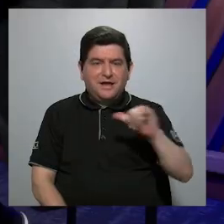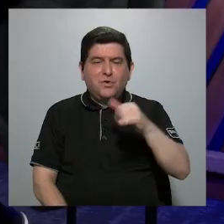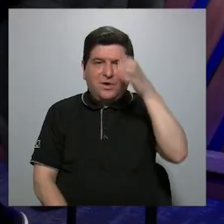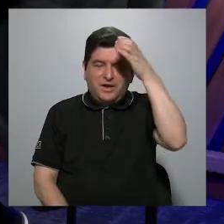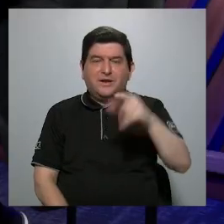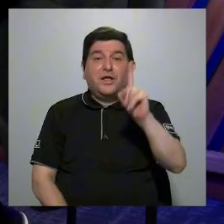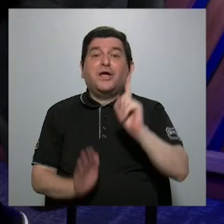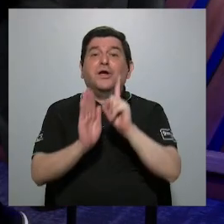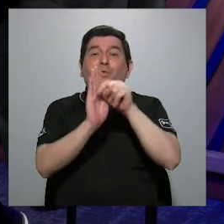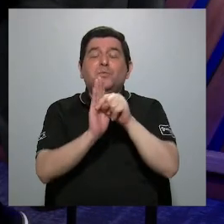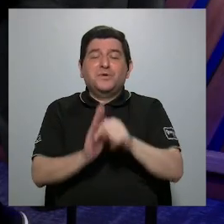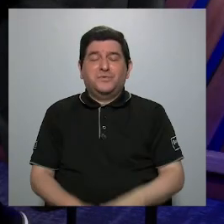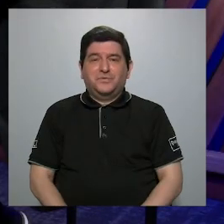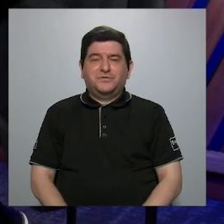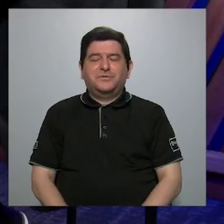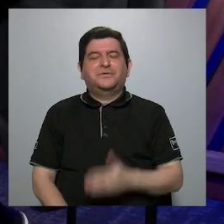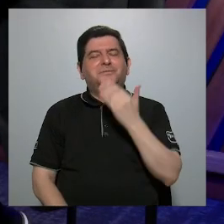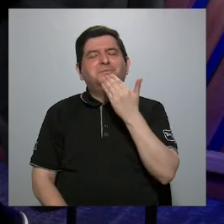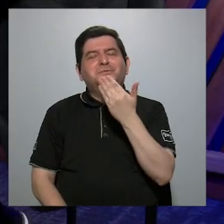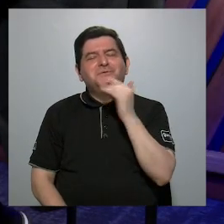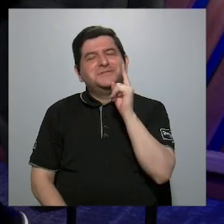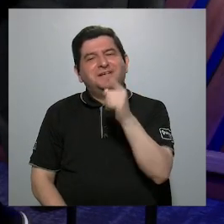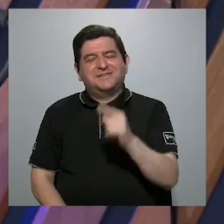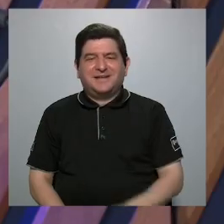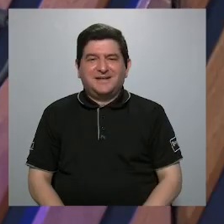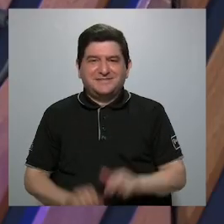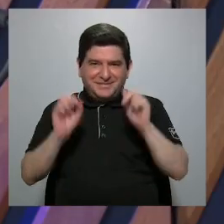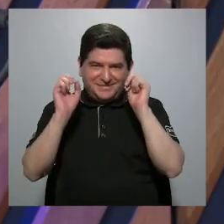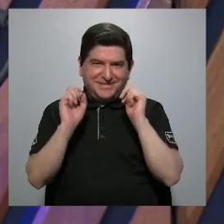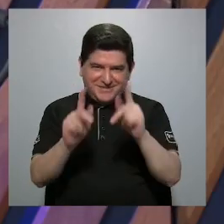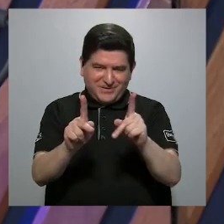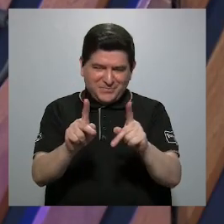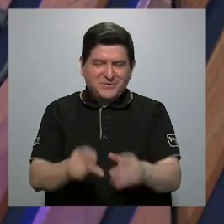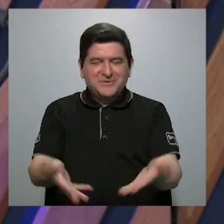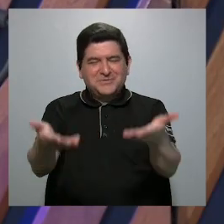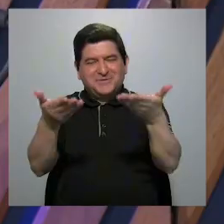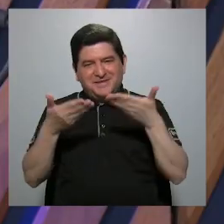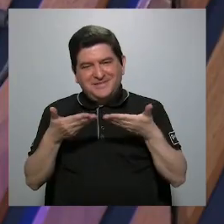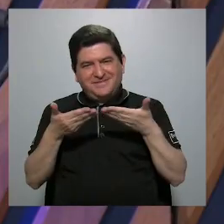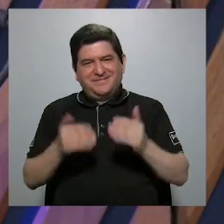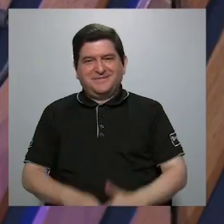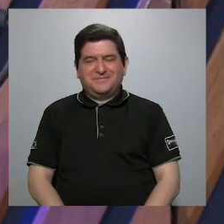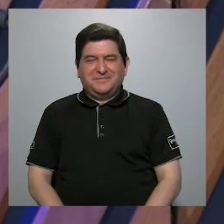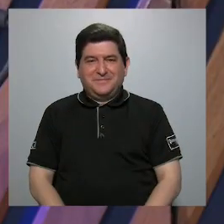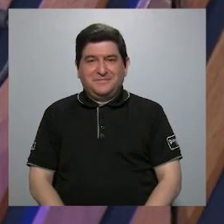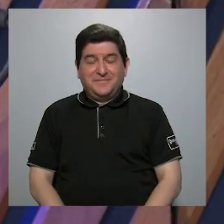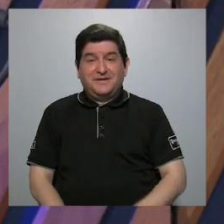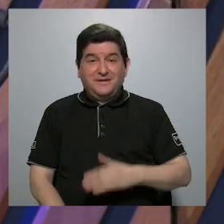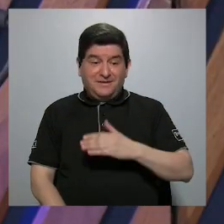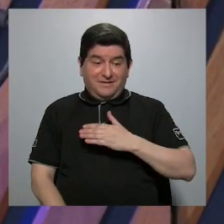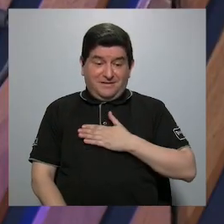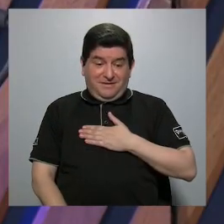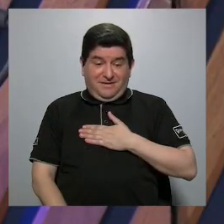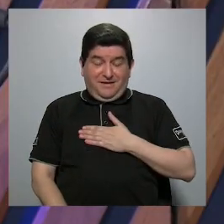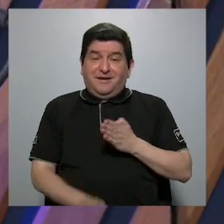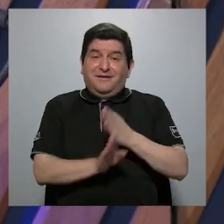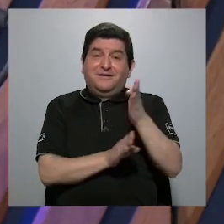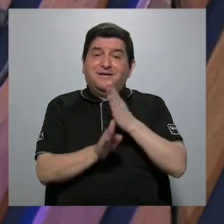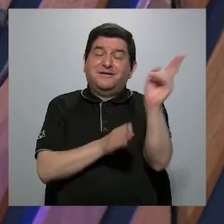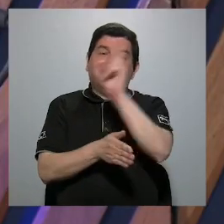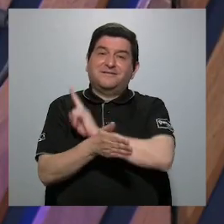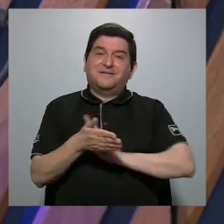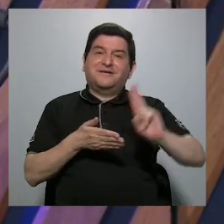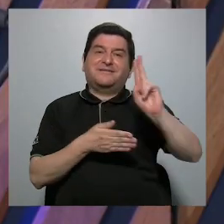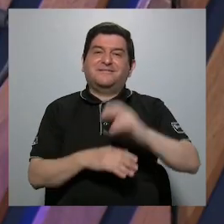Nos queda un minuto, don Gabriel. Agradecerle a usted todas estas oportunidades que me ha dado a lo largo de mi